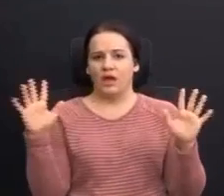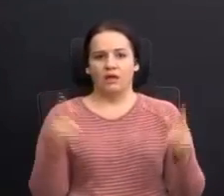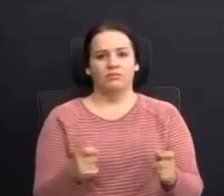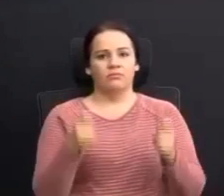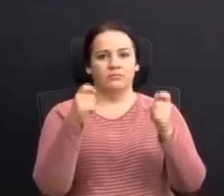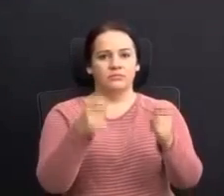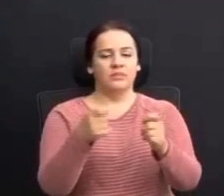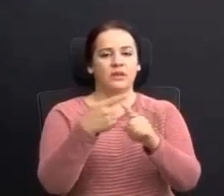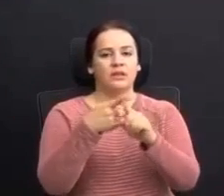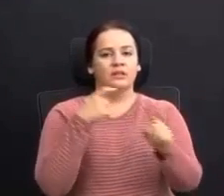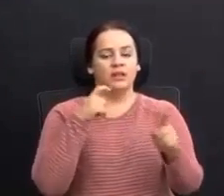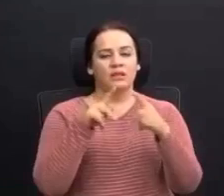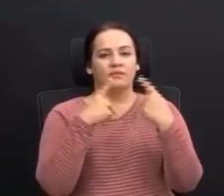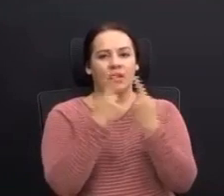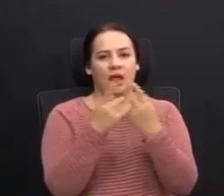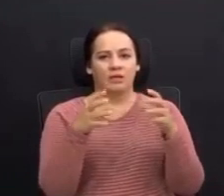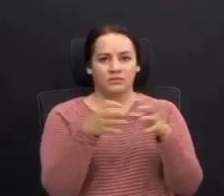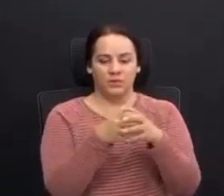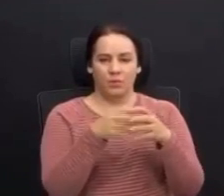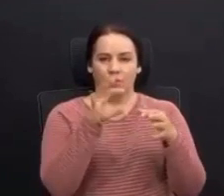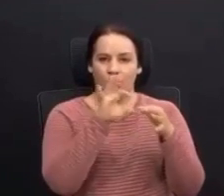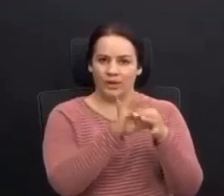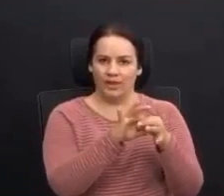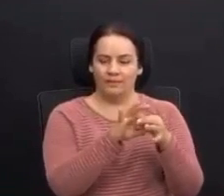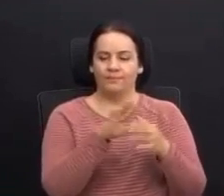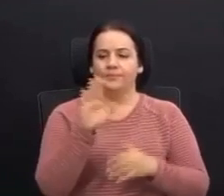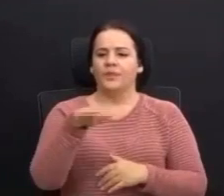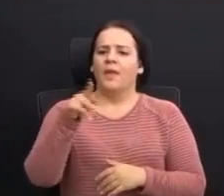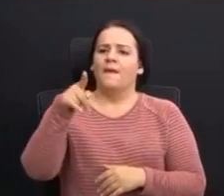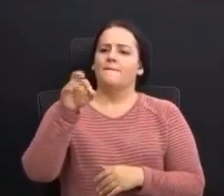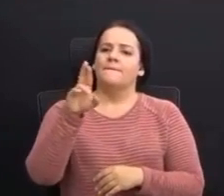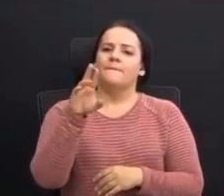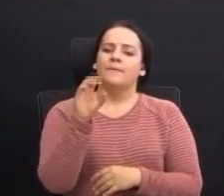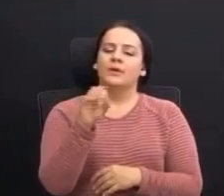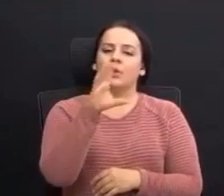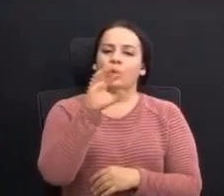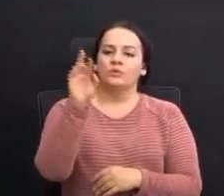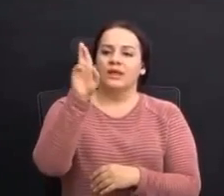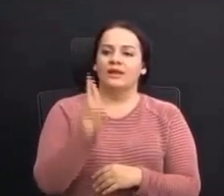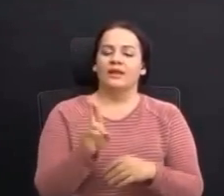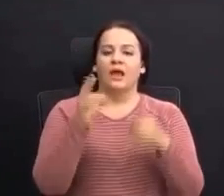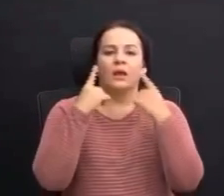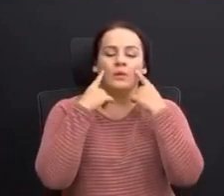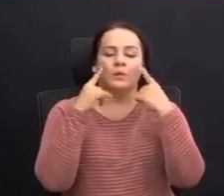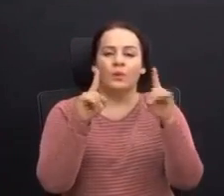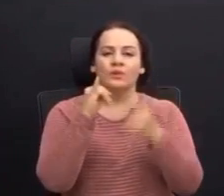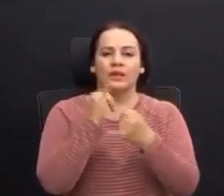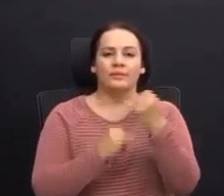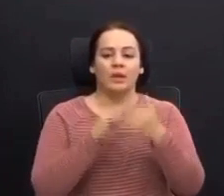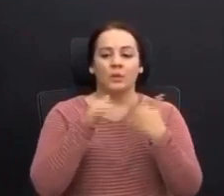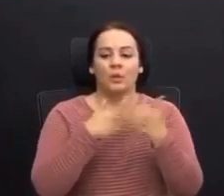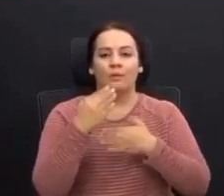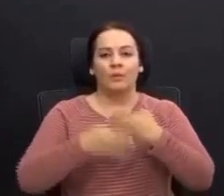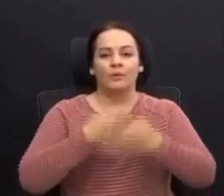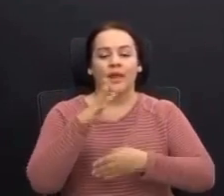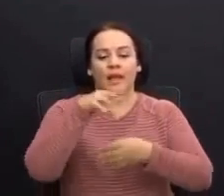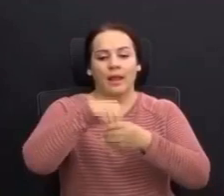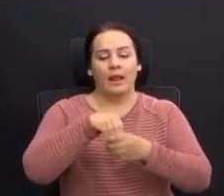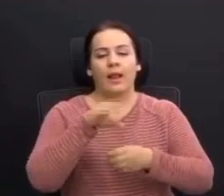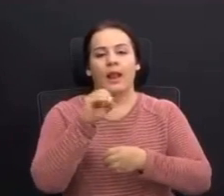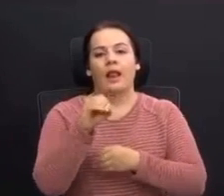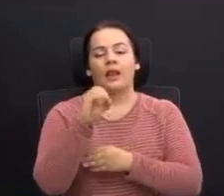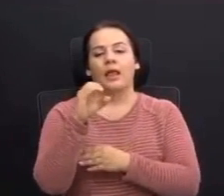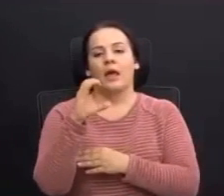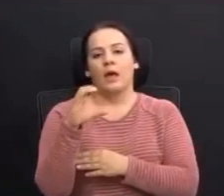fracción del Partido Unidad. Don Pedro, Costa Rica logró ya terminar todo el proceso de incorporación a la Organización para la Cooperación